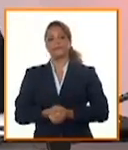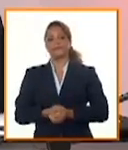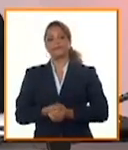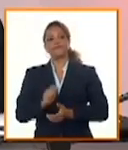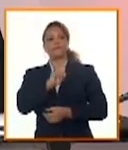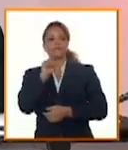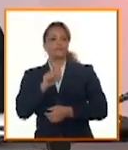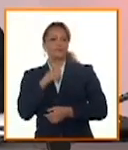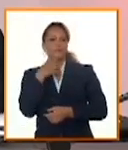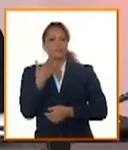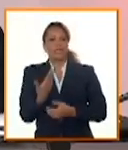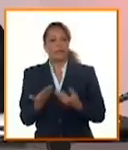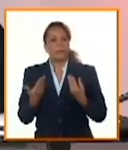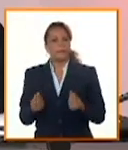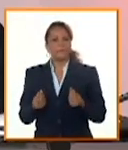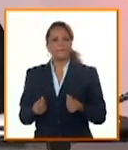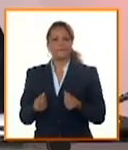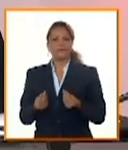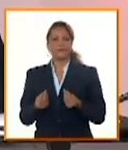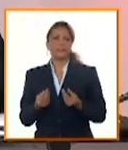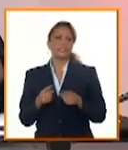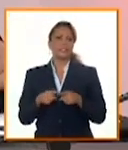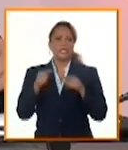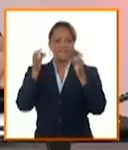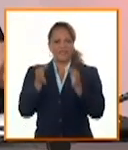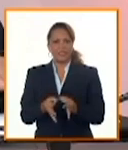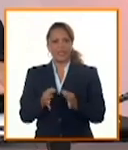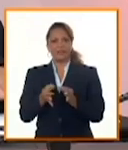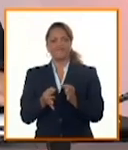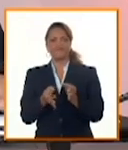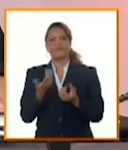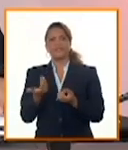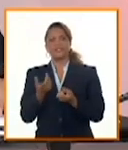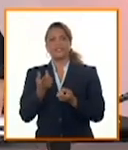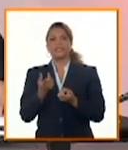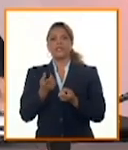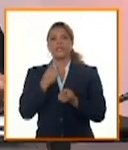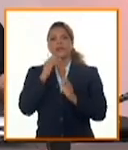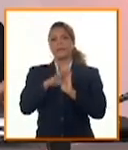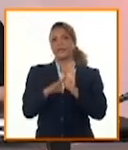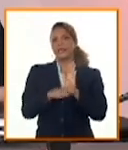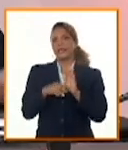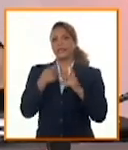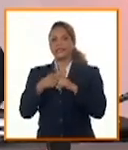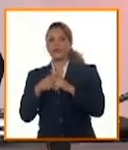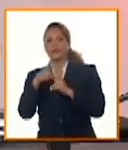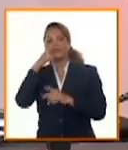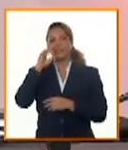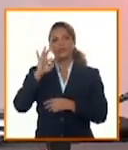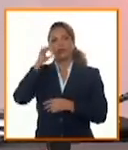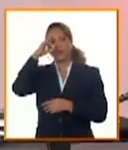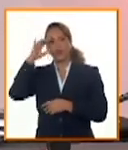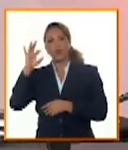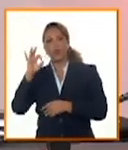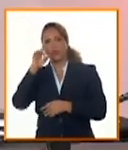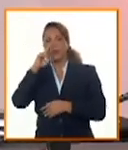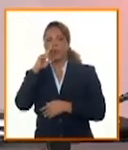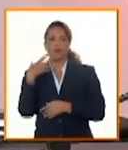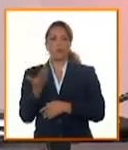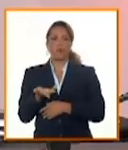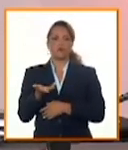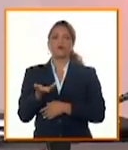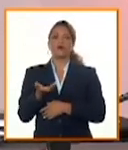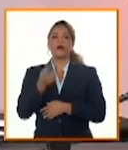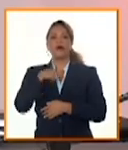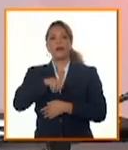lo que está ocurriendo hacia donde vamos qué sentido tienen medidas como esta quisiera comenzar hablando entonces con el ministro